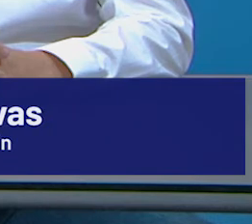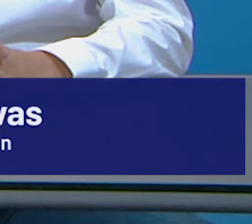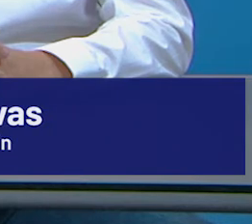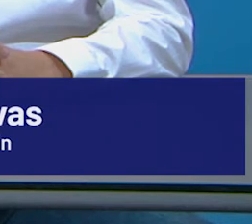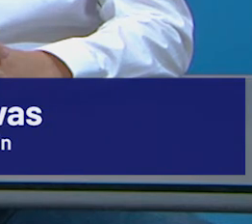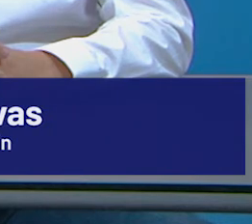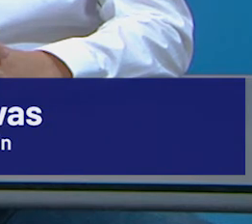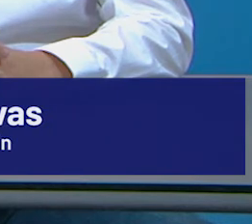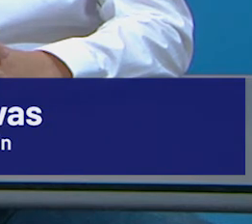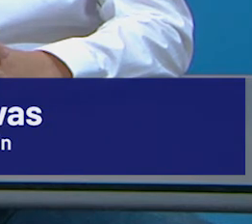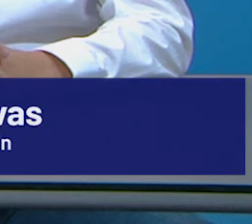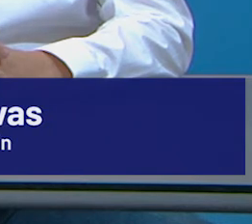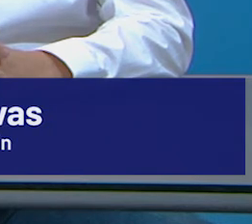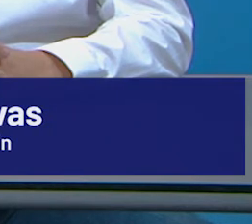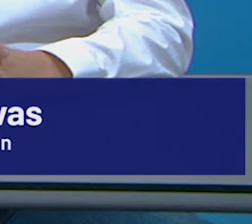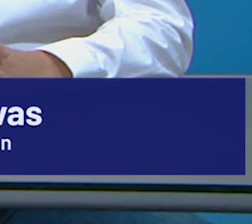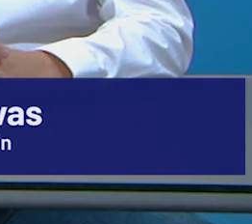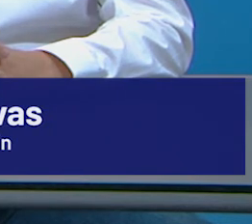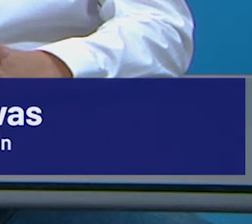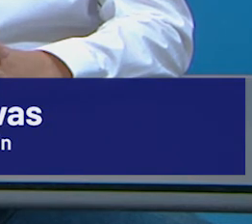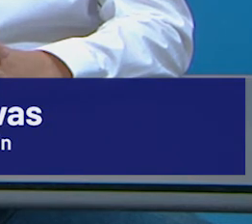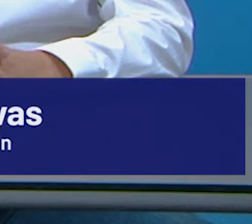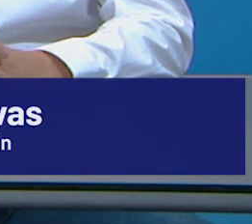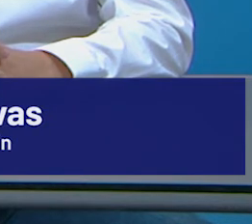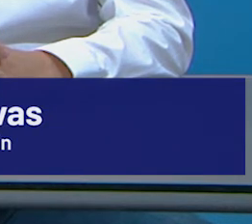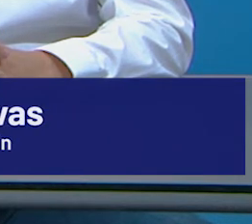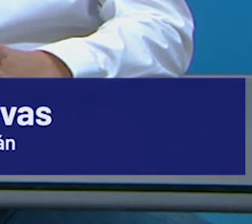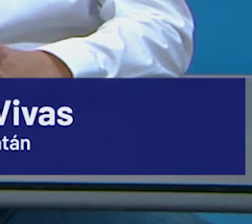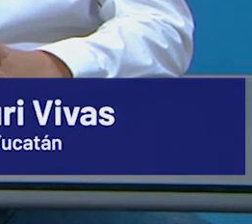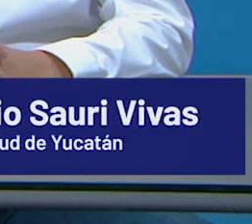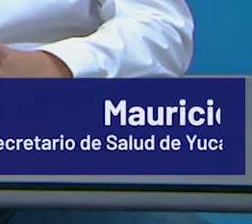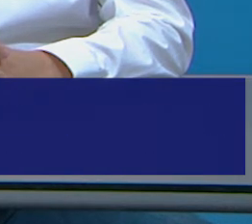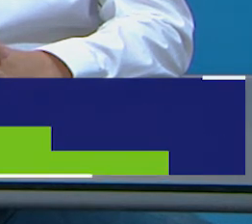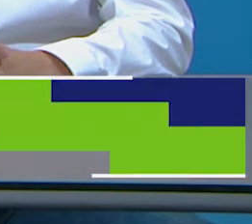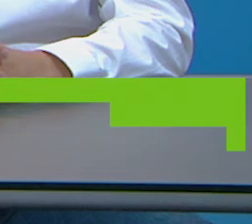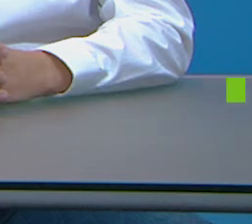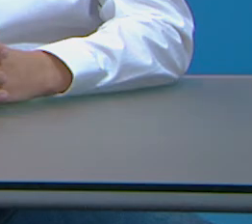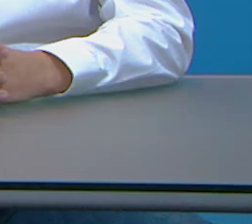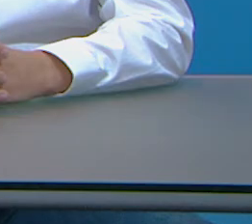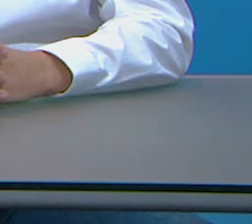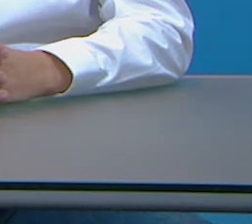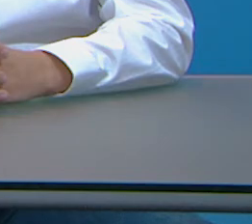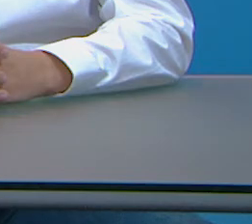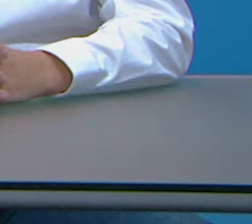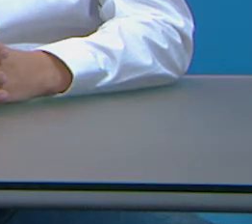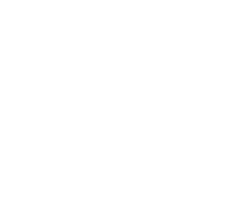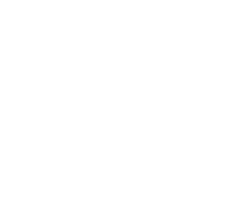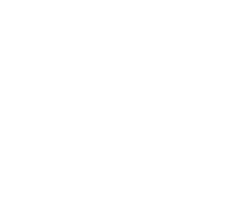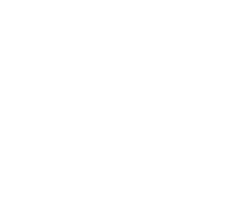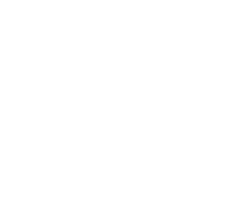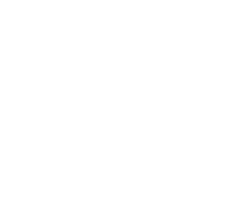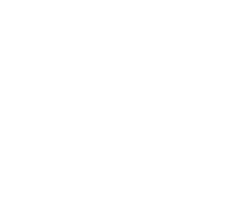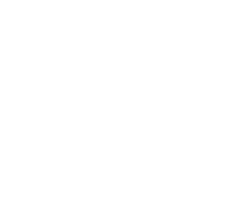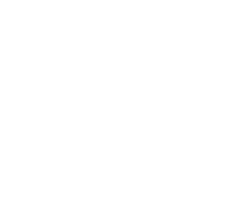Muchas gracias. Estaremos actualizando esta información todos los días por este mismo medio. Muchas gracias.